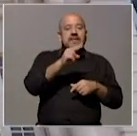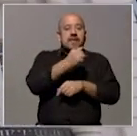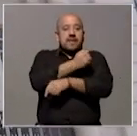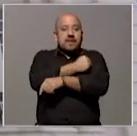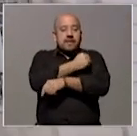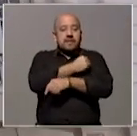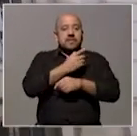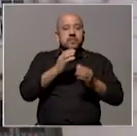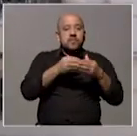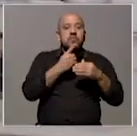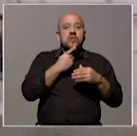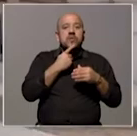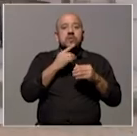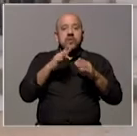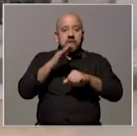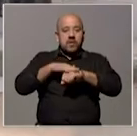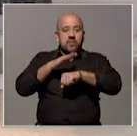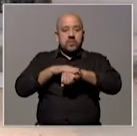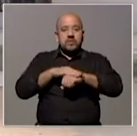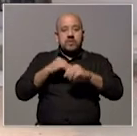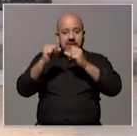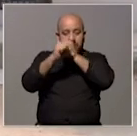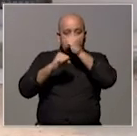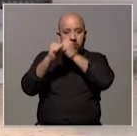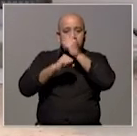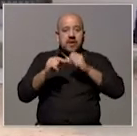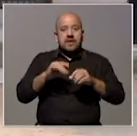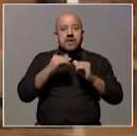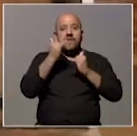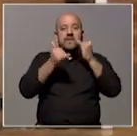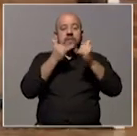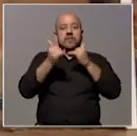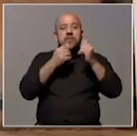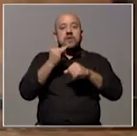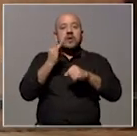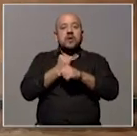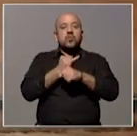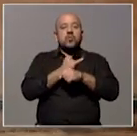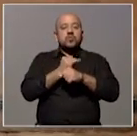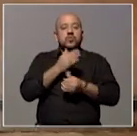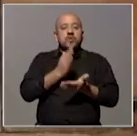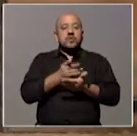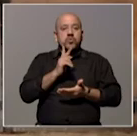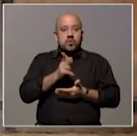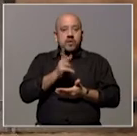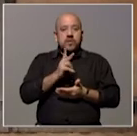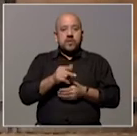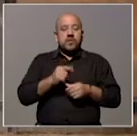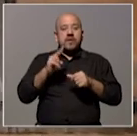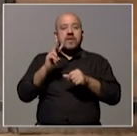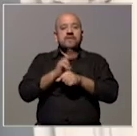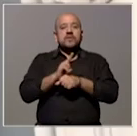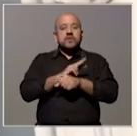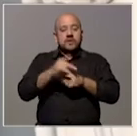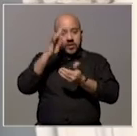usar la lista de sistemas y trabaja como responsable de tecnologías de la información en la institución nacional de derechos humanos y defensoría del